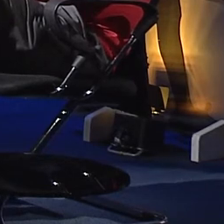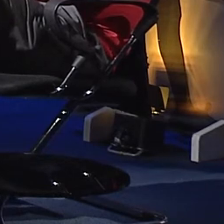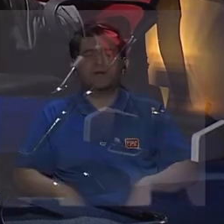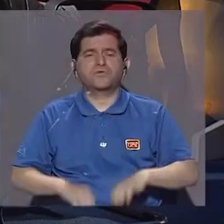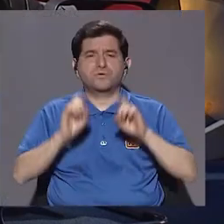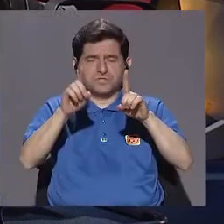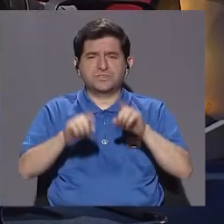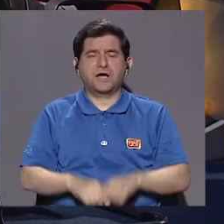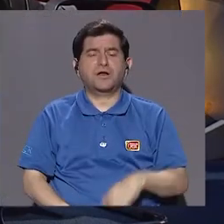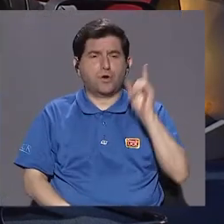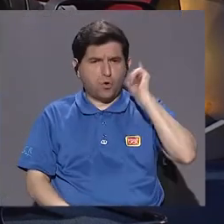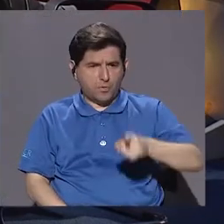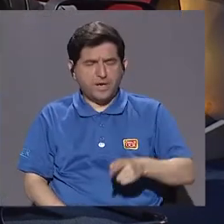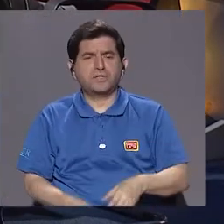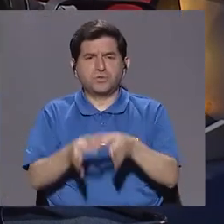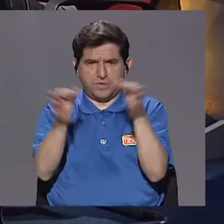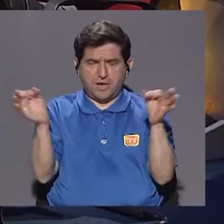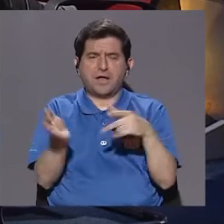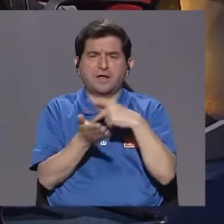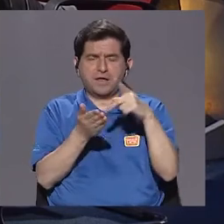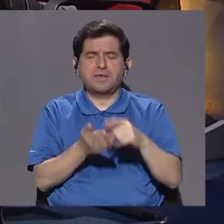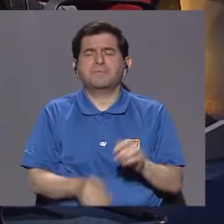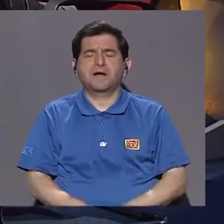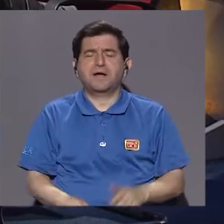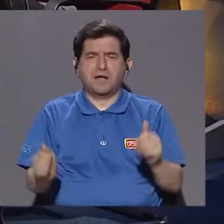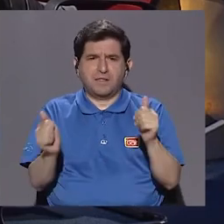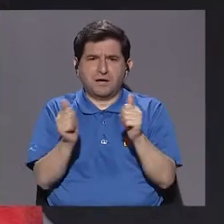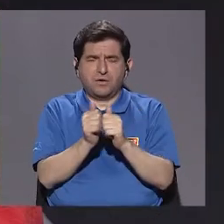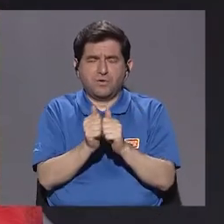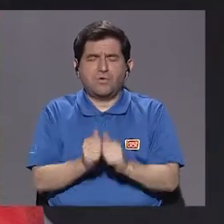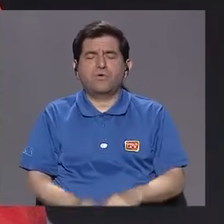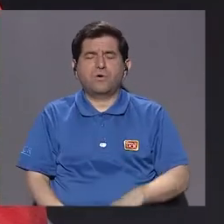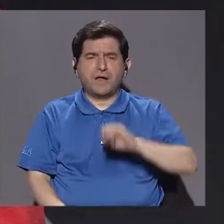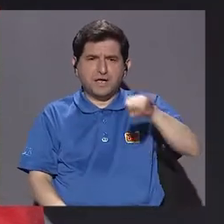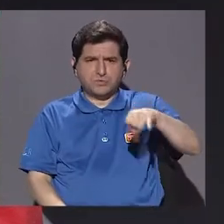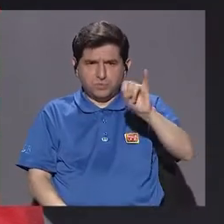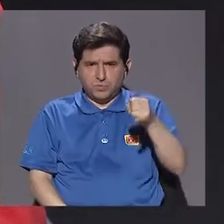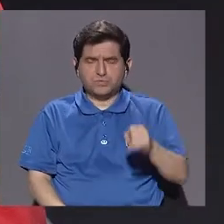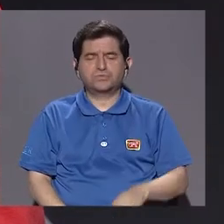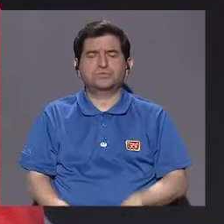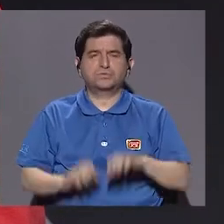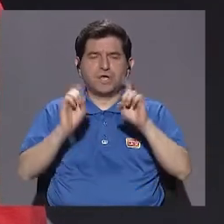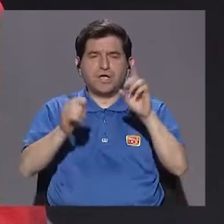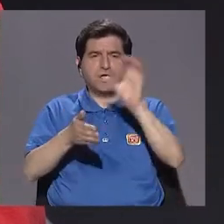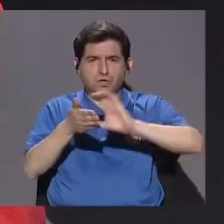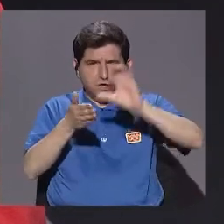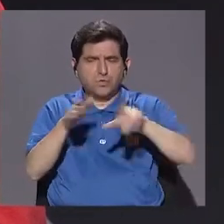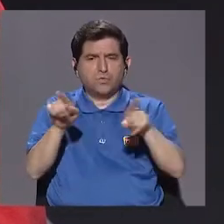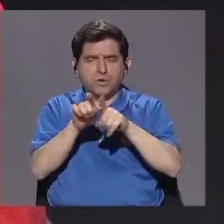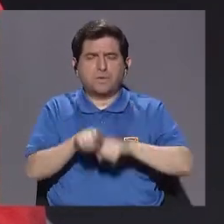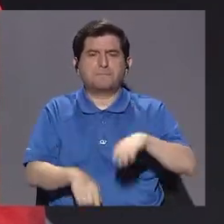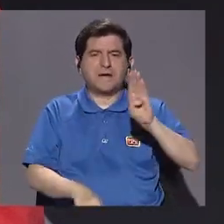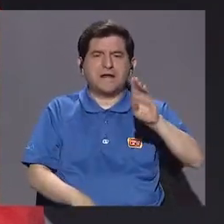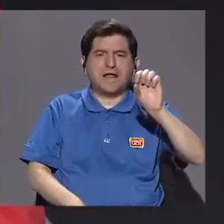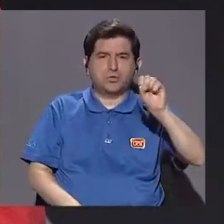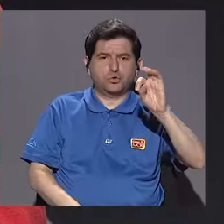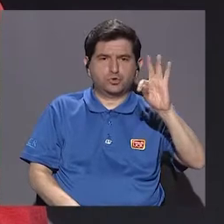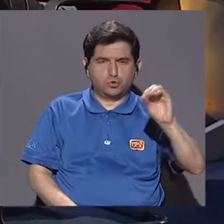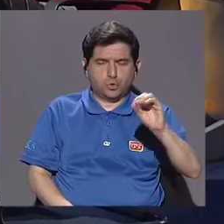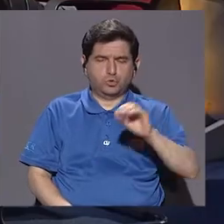1869 obligatoria gratuita y costeada por el estado con eso jiménez desarrollar una educación secundaria completa